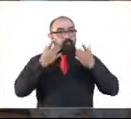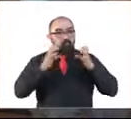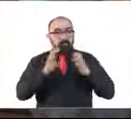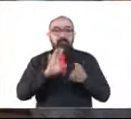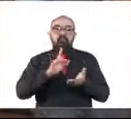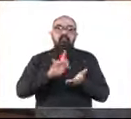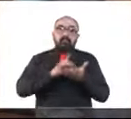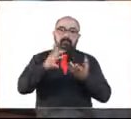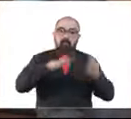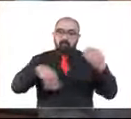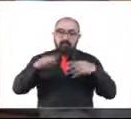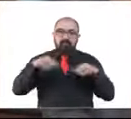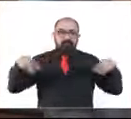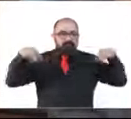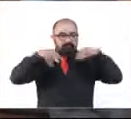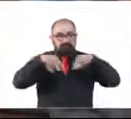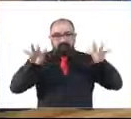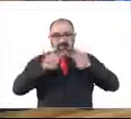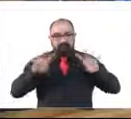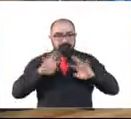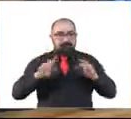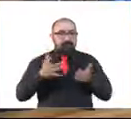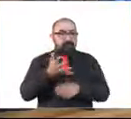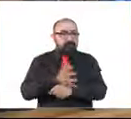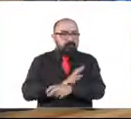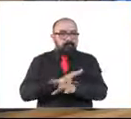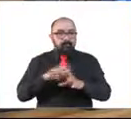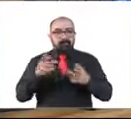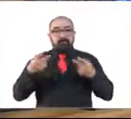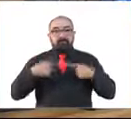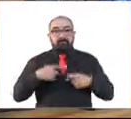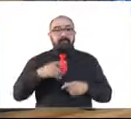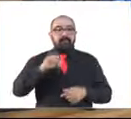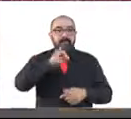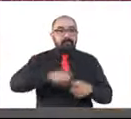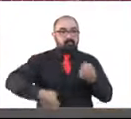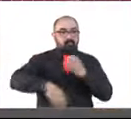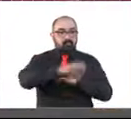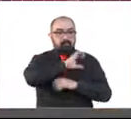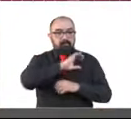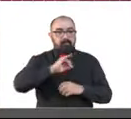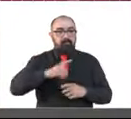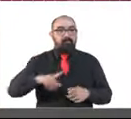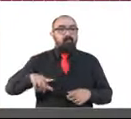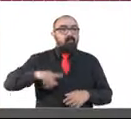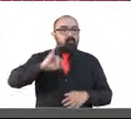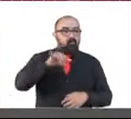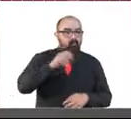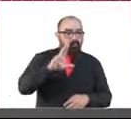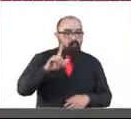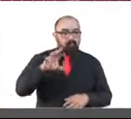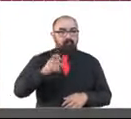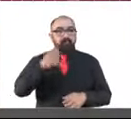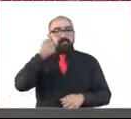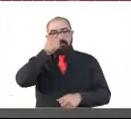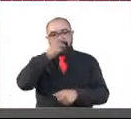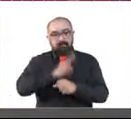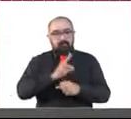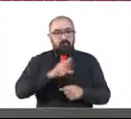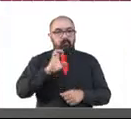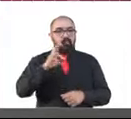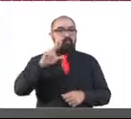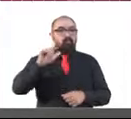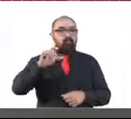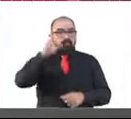gracias por su compañía a todas y a todos. Muchas gracias a la jefa de gobierno, a Julia, gracias secretario de Agricultura